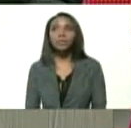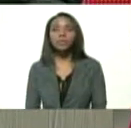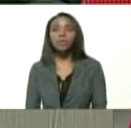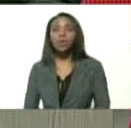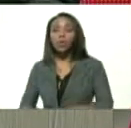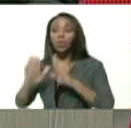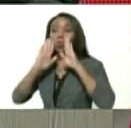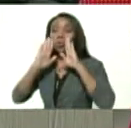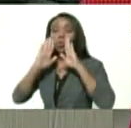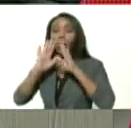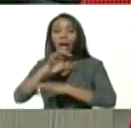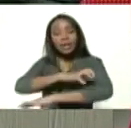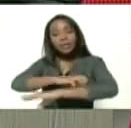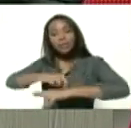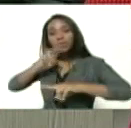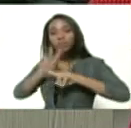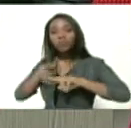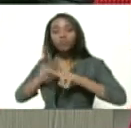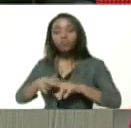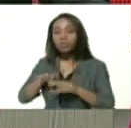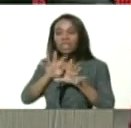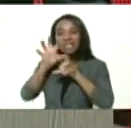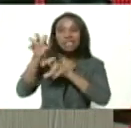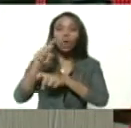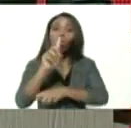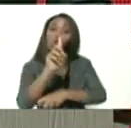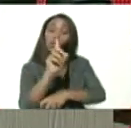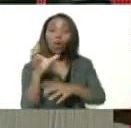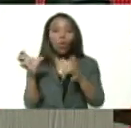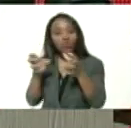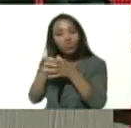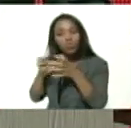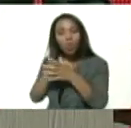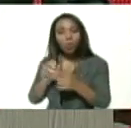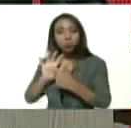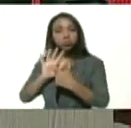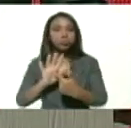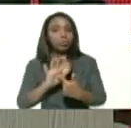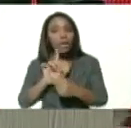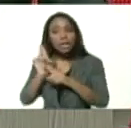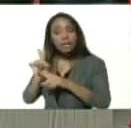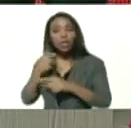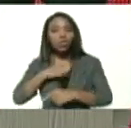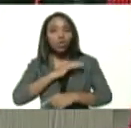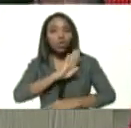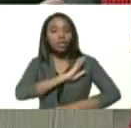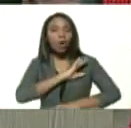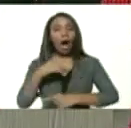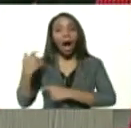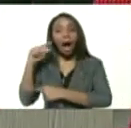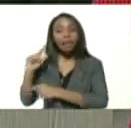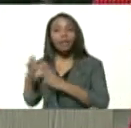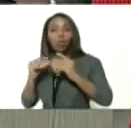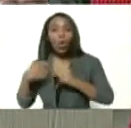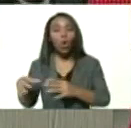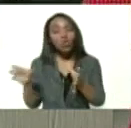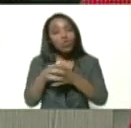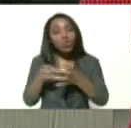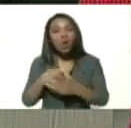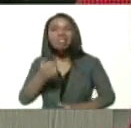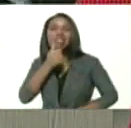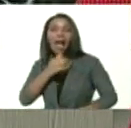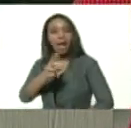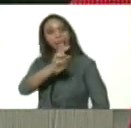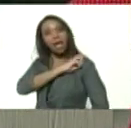Confiesa que Pantera es el jefe de uno de los grupos, señala que son grupos de 90, nosotros tenemos la composición de todos los grupos, quiénes son los